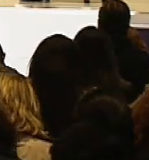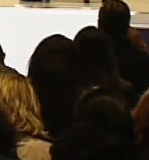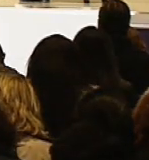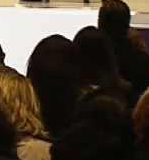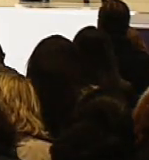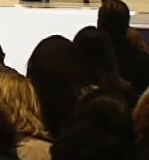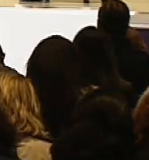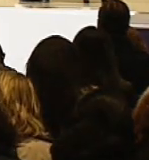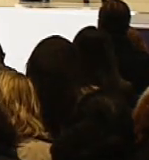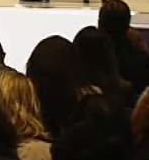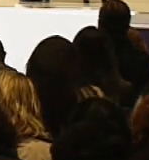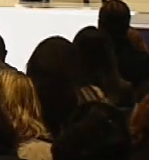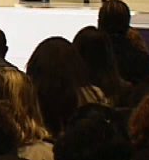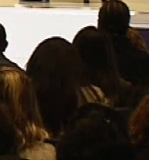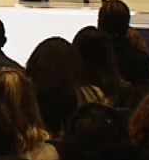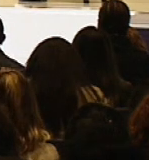Bueno, alguien tiene que comenzar.